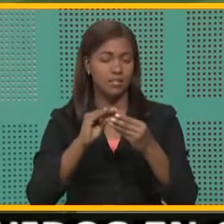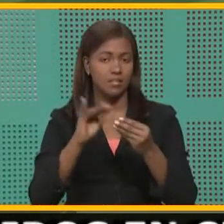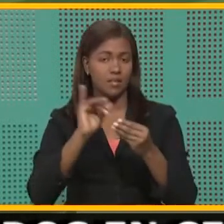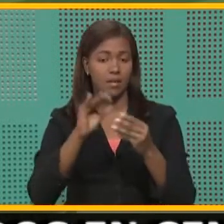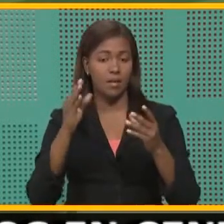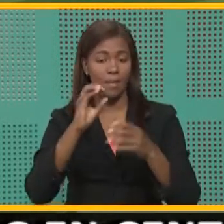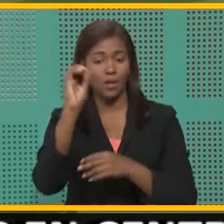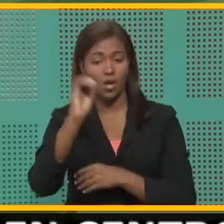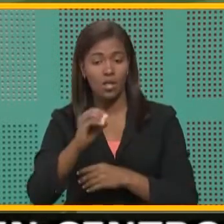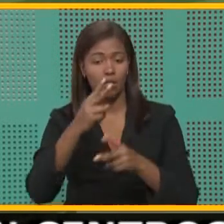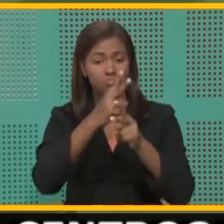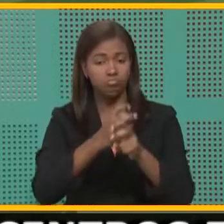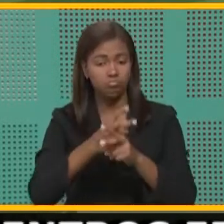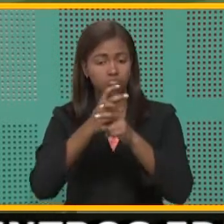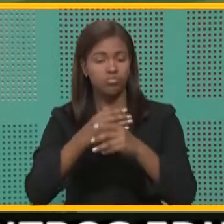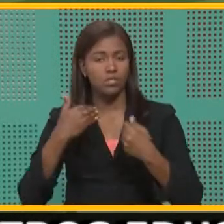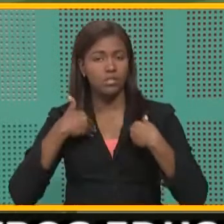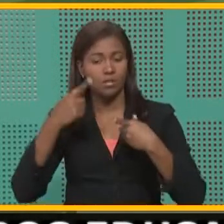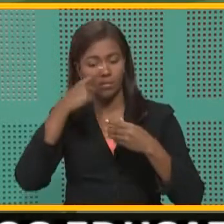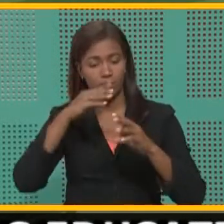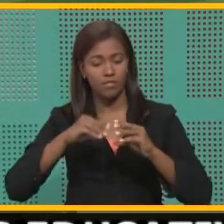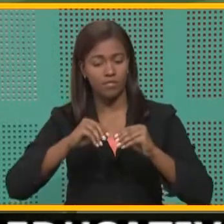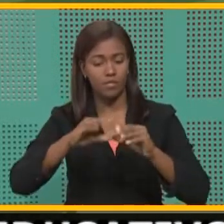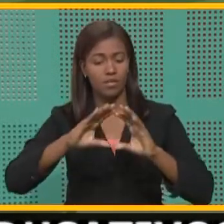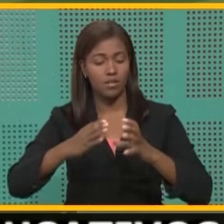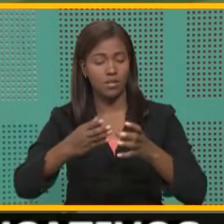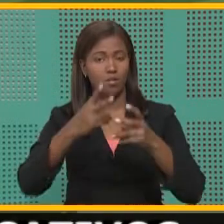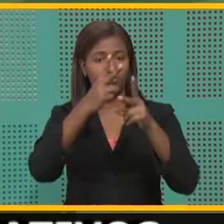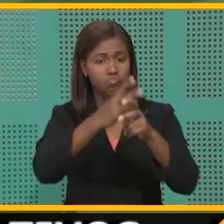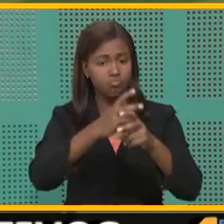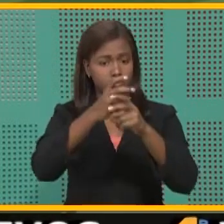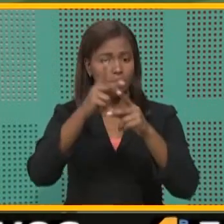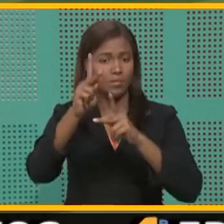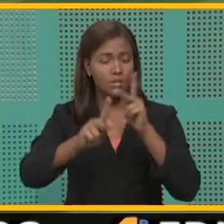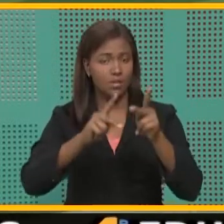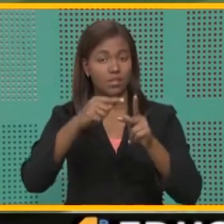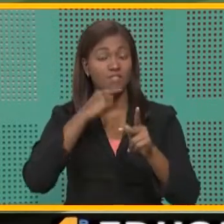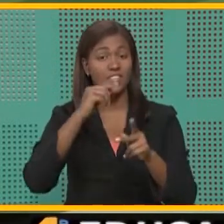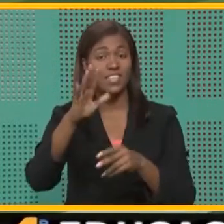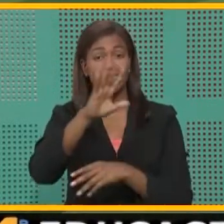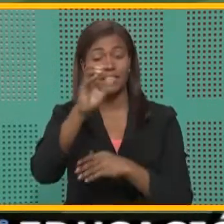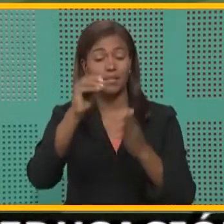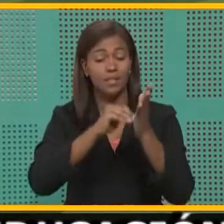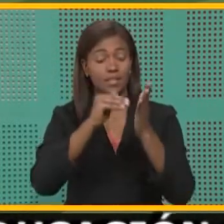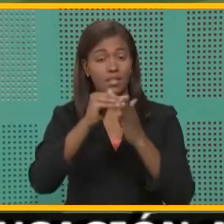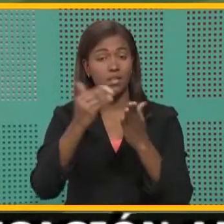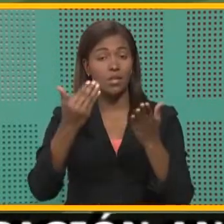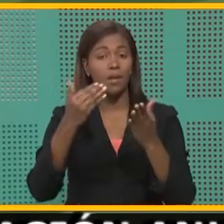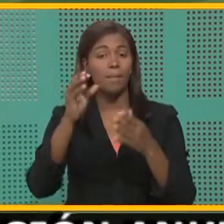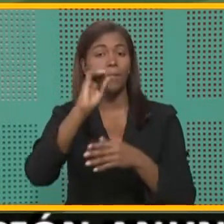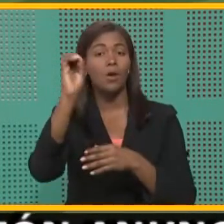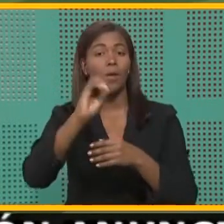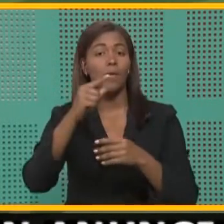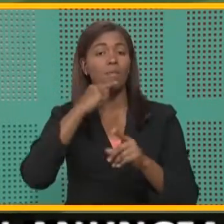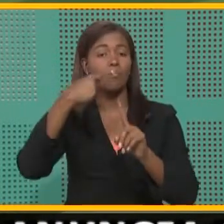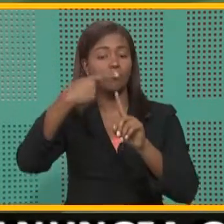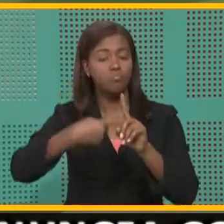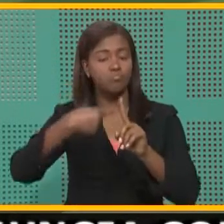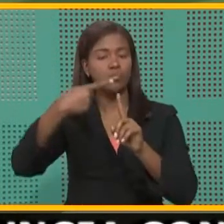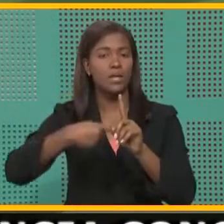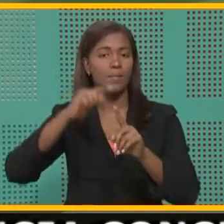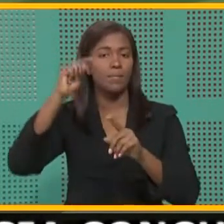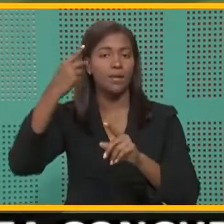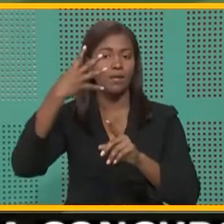los préstamos otorgados por el Banco Agrícola había sido 500 millones de pesos promedio mensual. En el